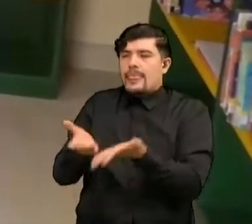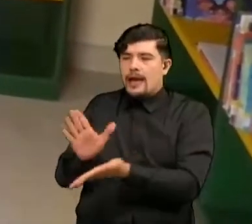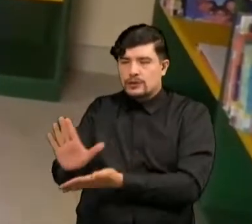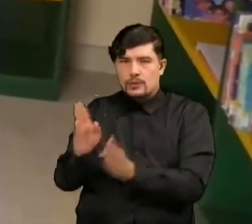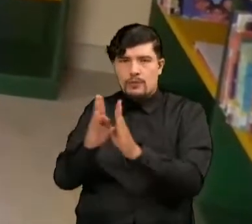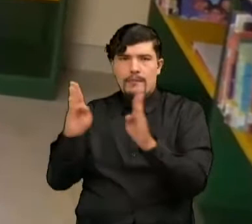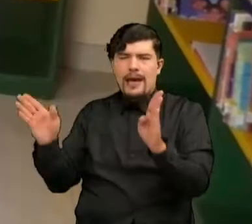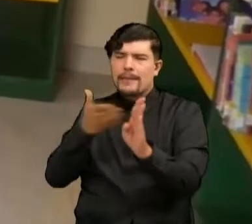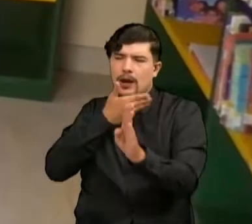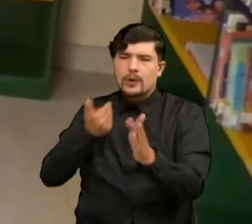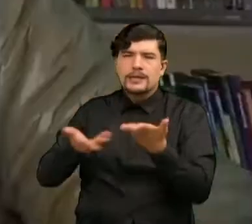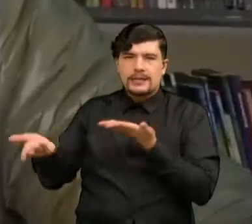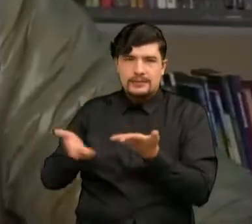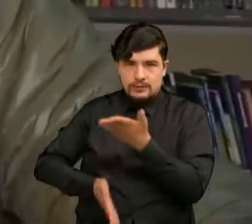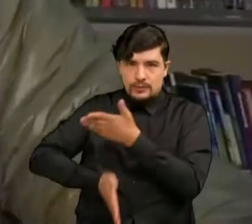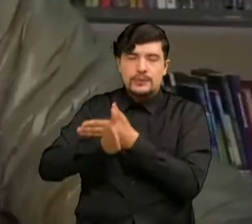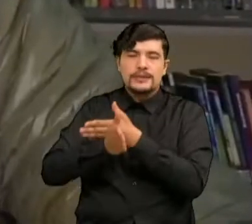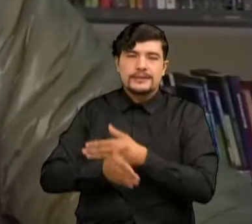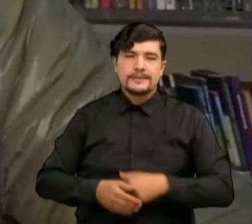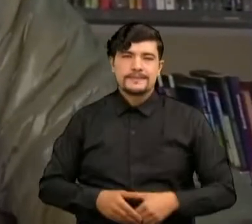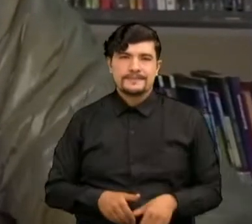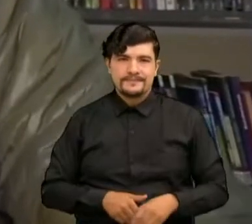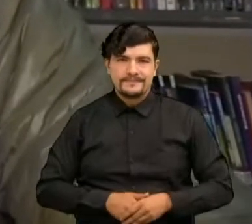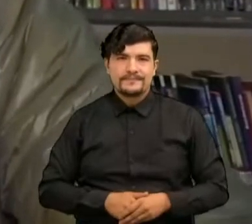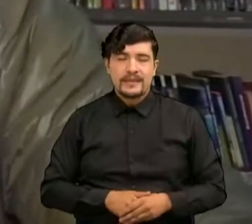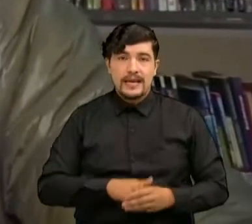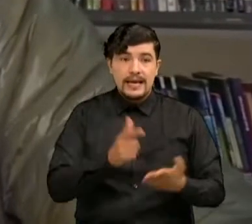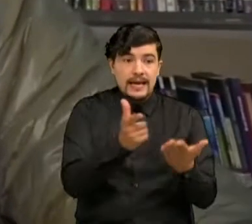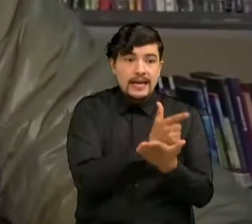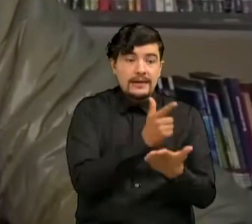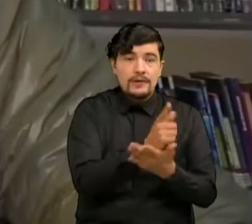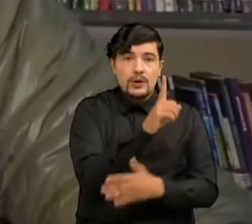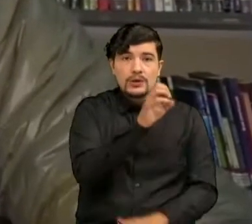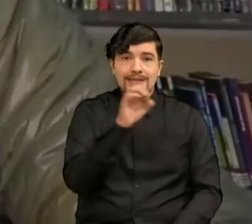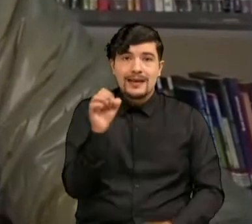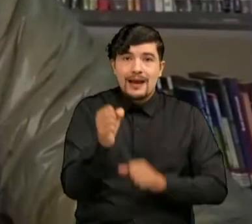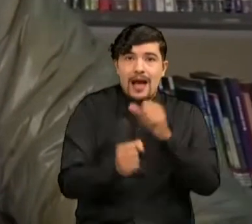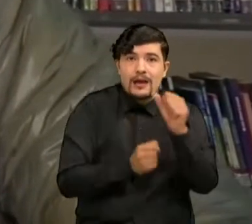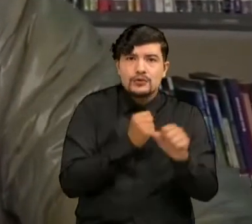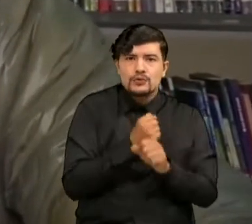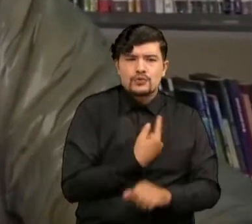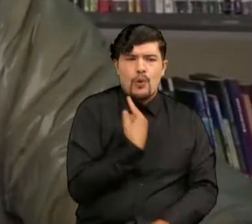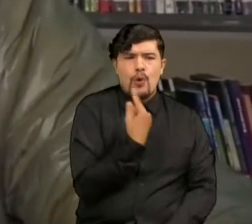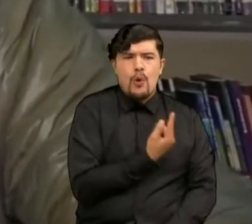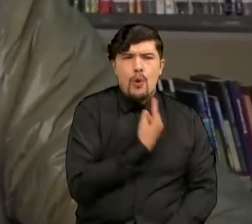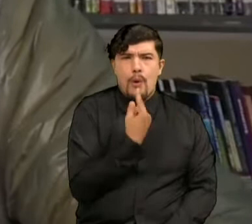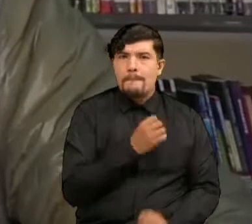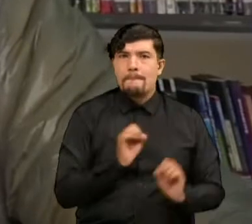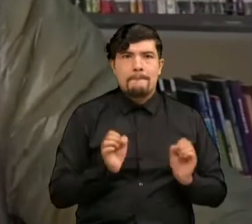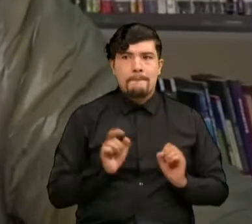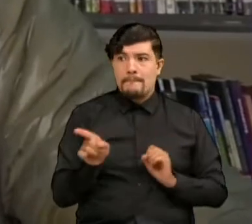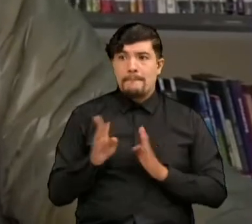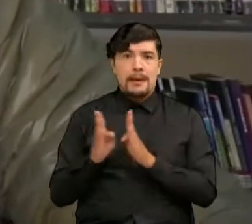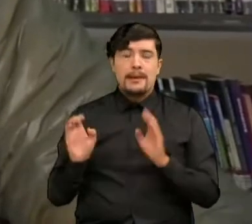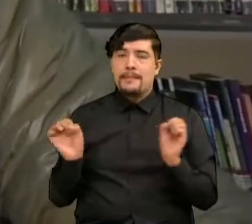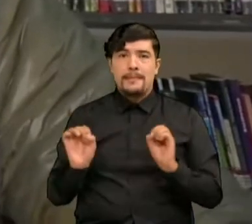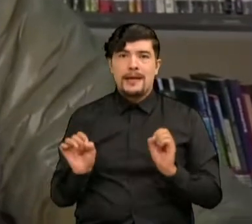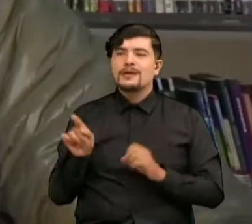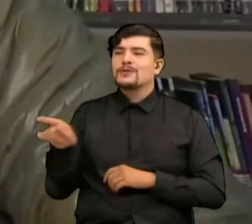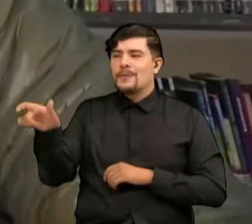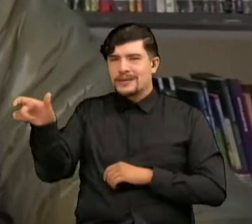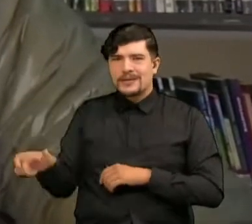un mejor servicio el libro sin año de sala no lo tenía un usuario lo donó